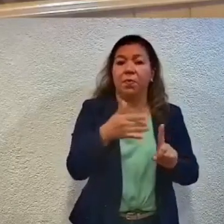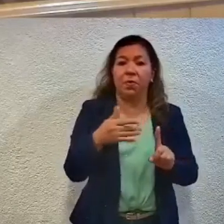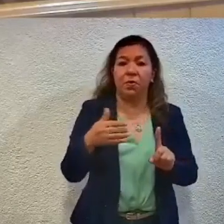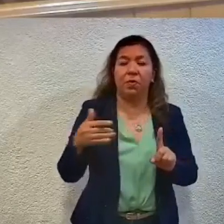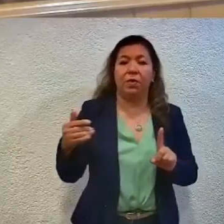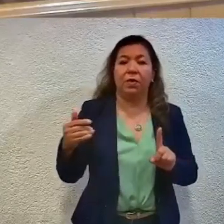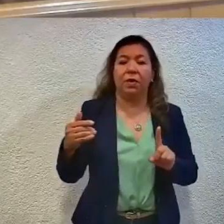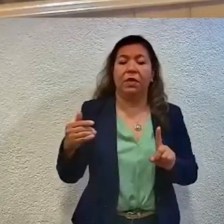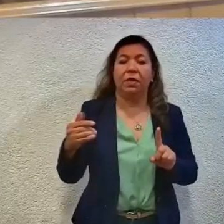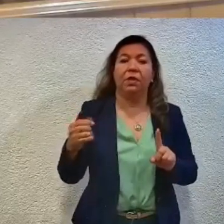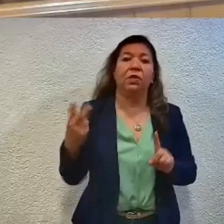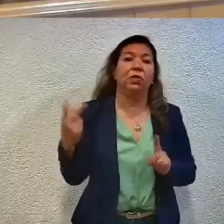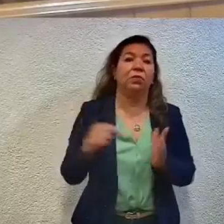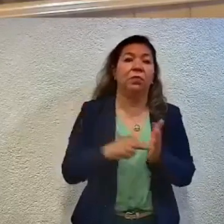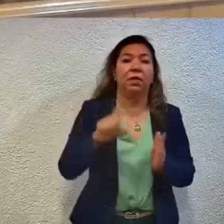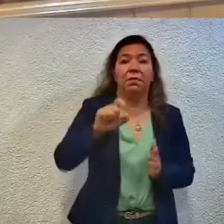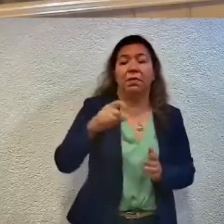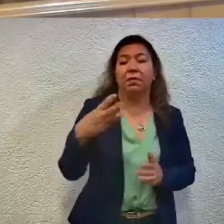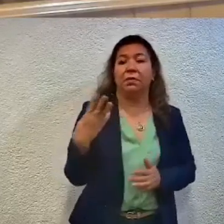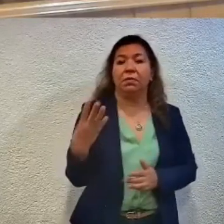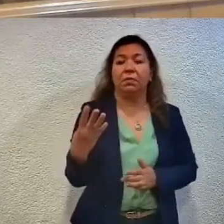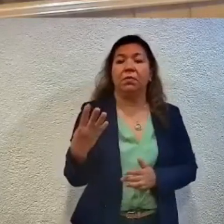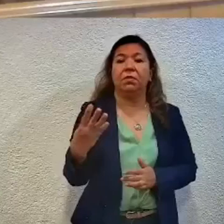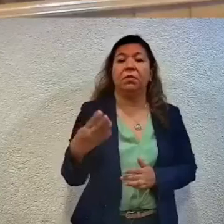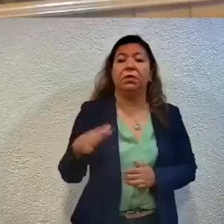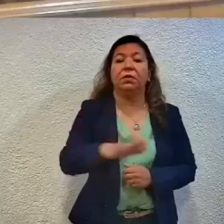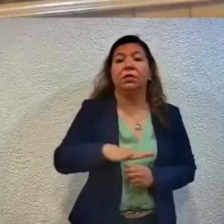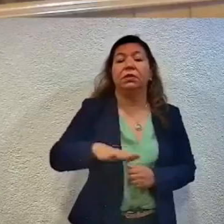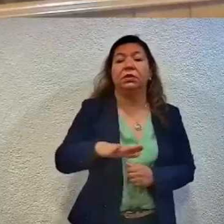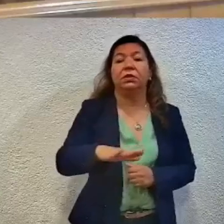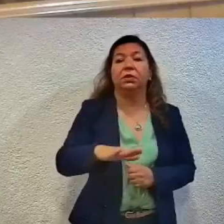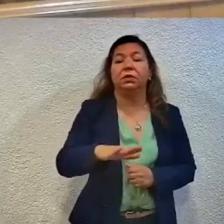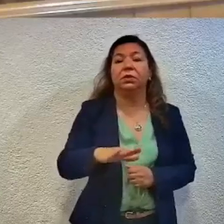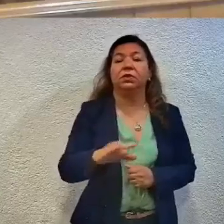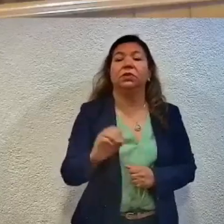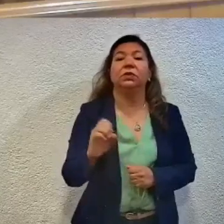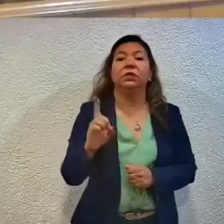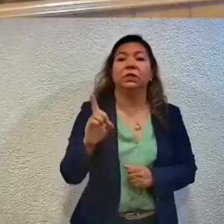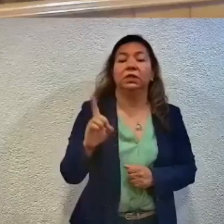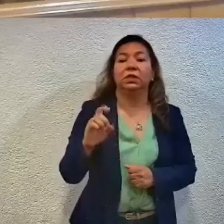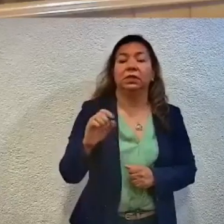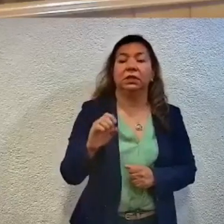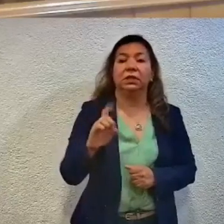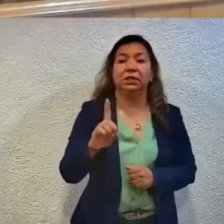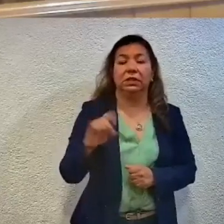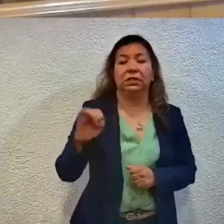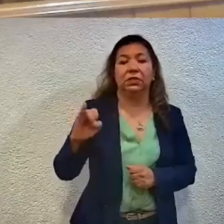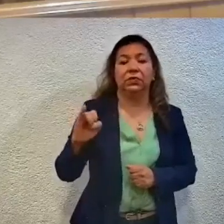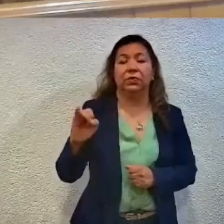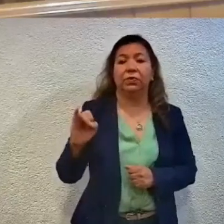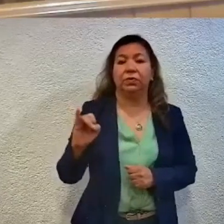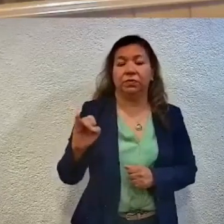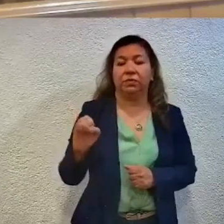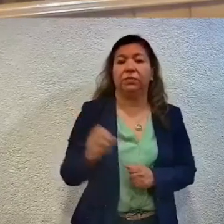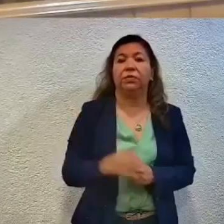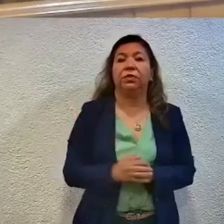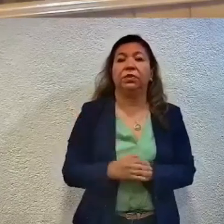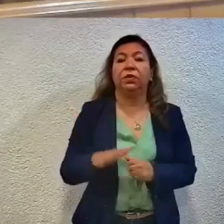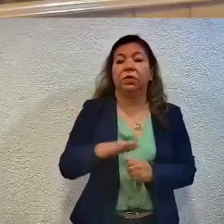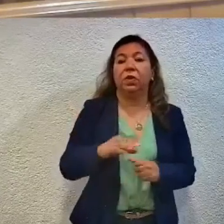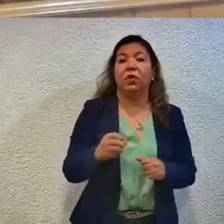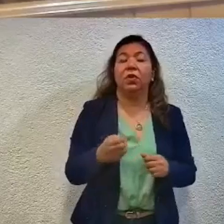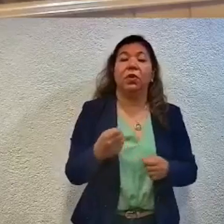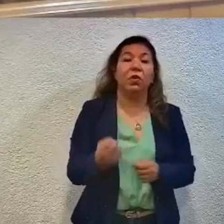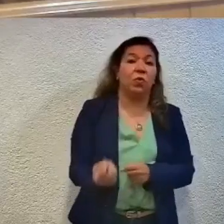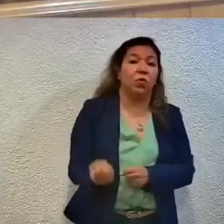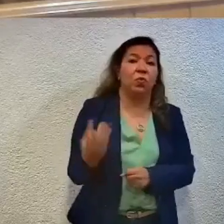508/CDE8/2024, emitido por el citado Consejo Distrital, a través del cual se declaró improcedente la solicitud de recuento total de las casillas de